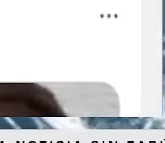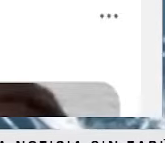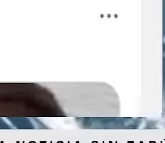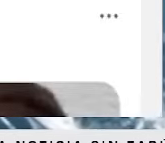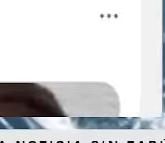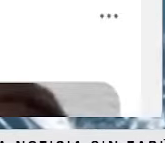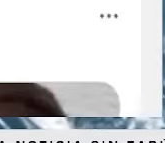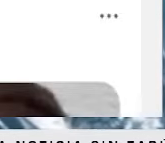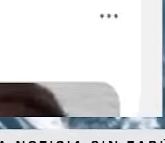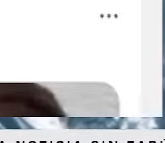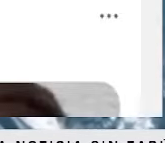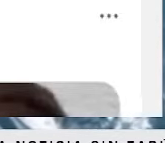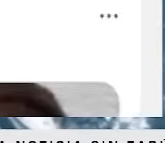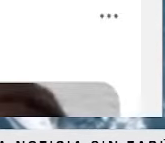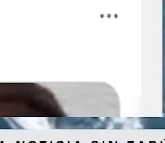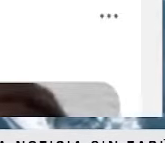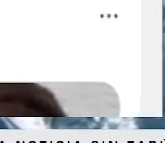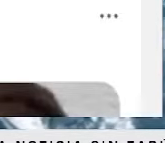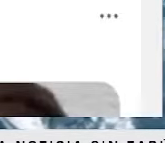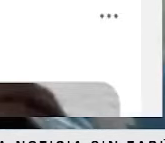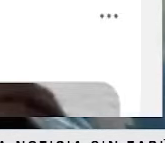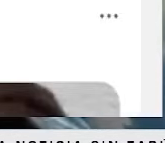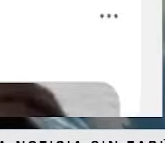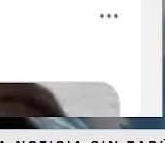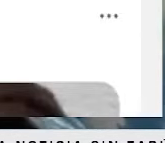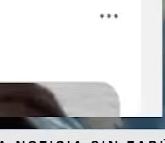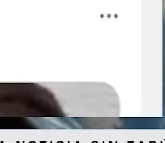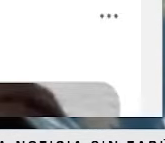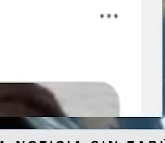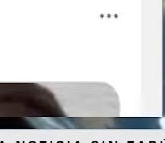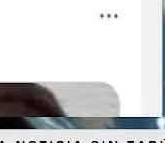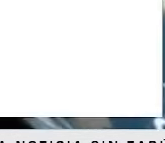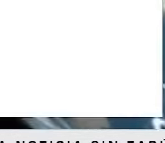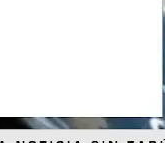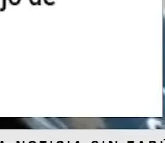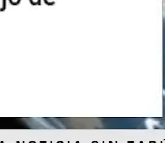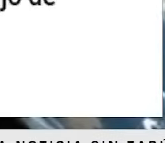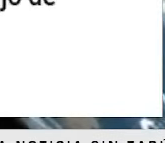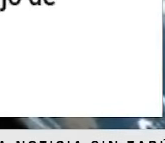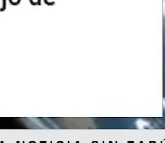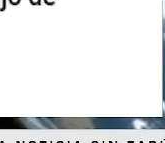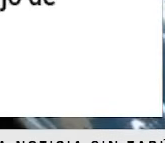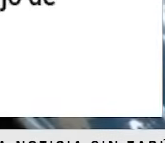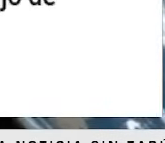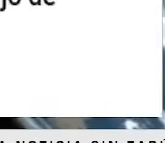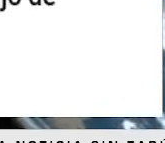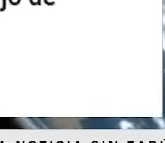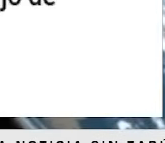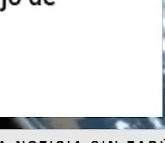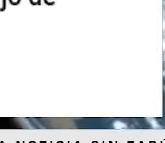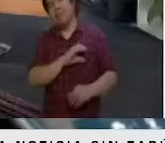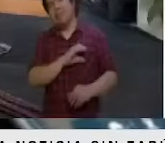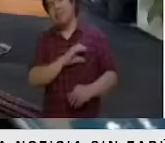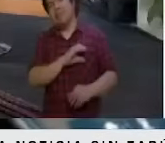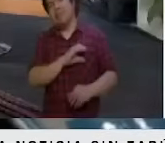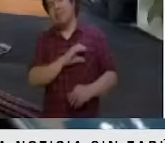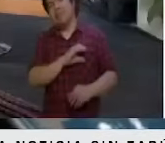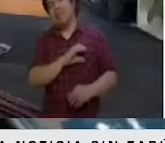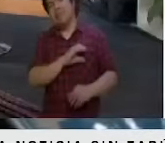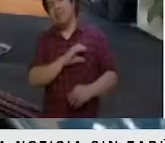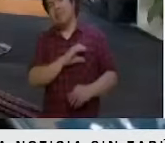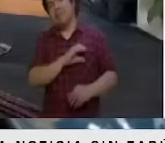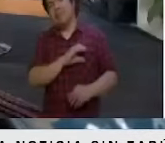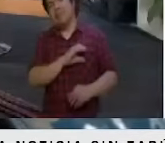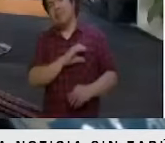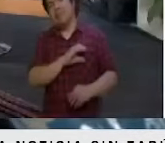karma. Llámale karma. Porque es una pena que Xóchitl Gálvez y